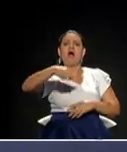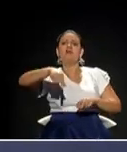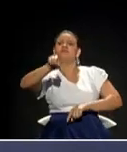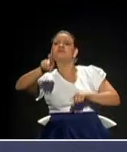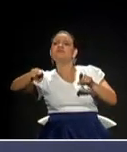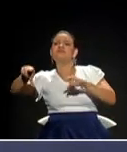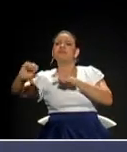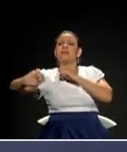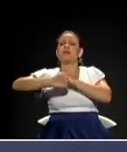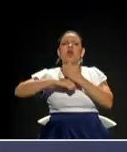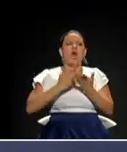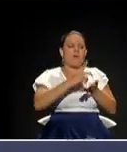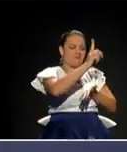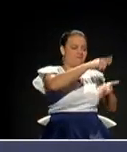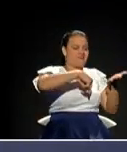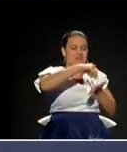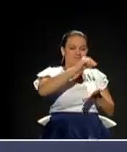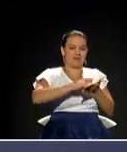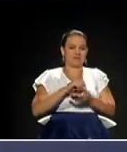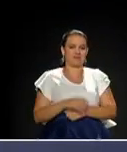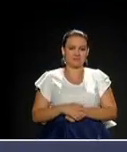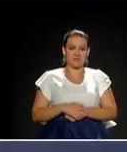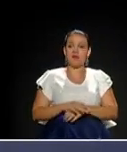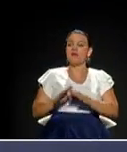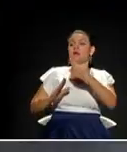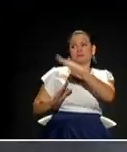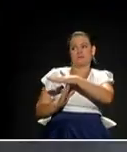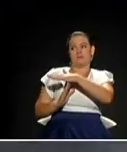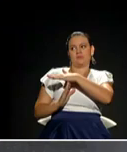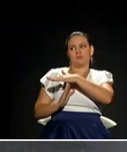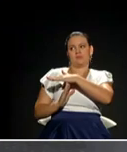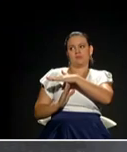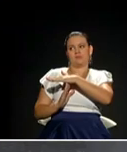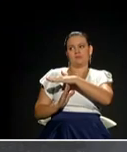escuchándola entendiéndola y tenemos la capacidad